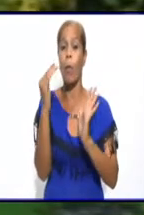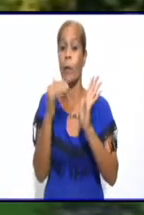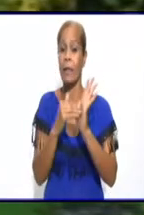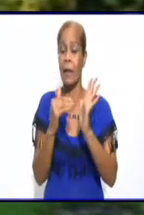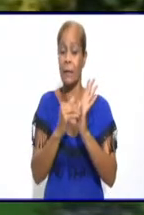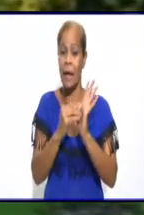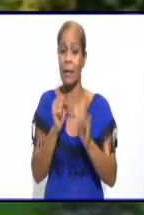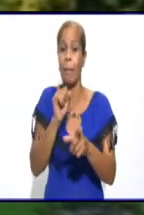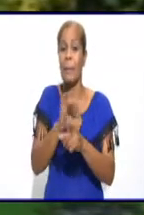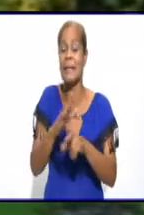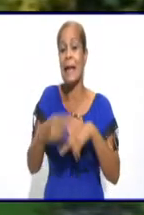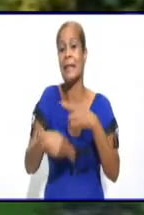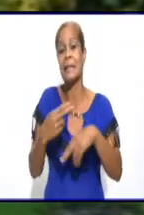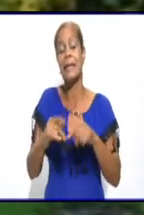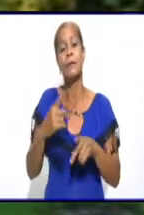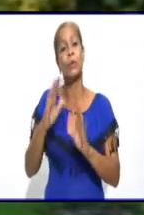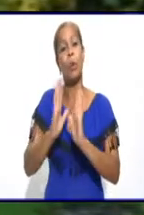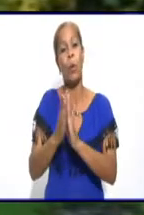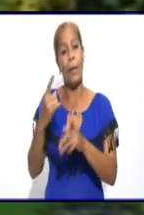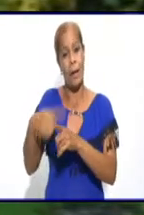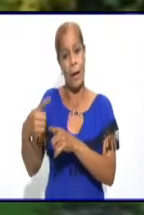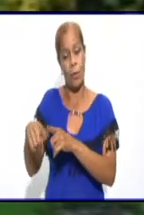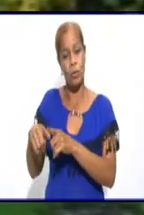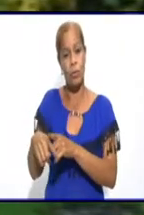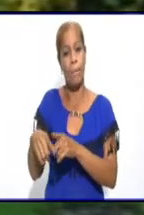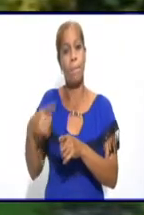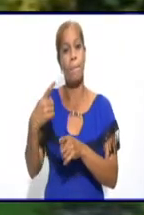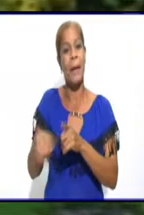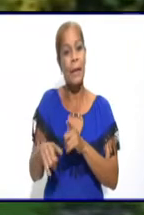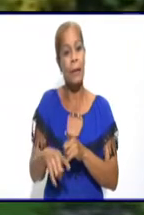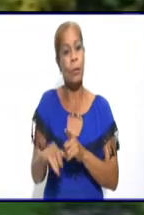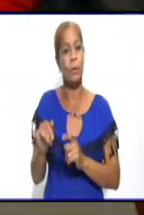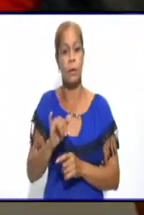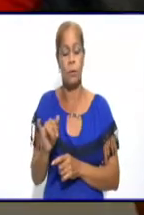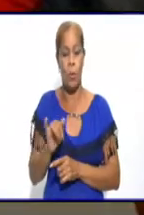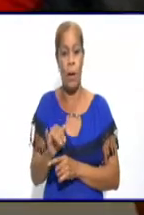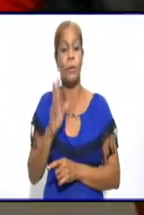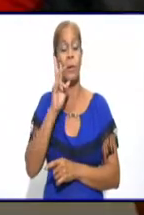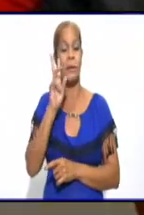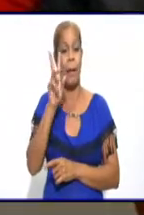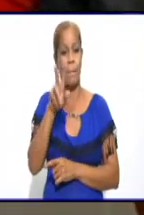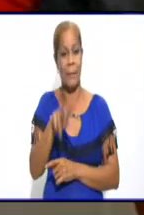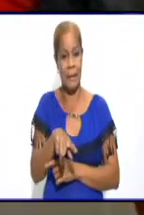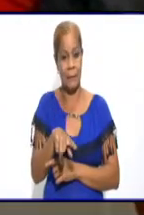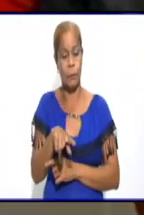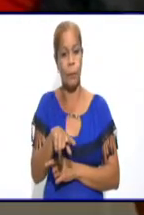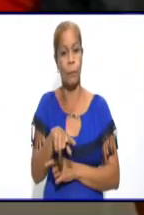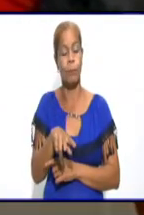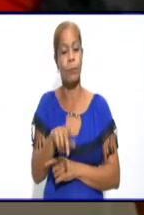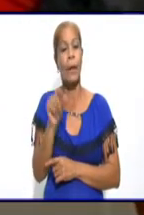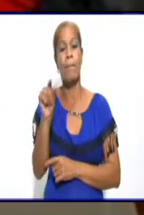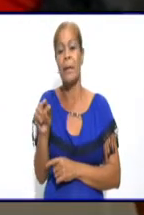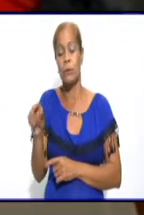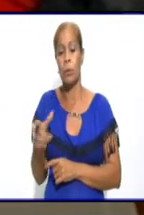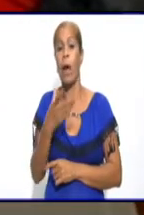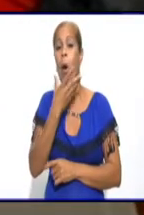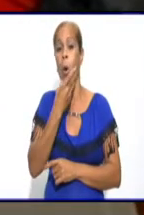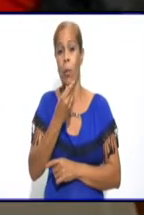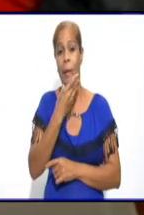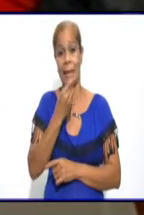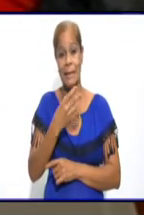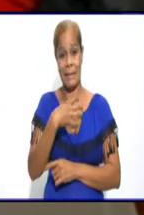doméstico pero desde casa con el cuidado del niño y nos están viendo también personas jóvenes que tienen